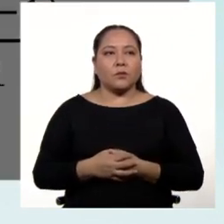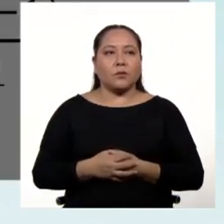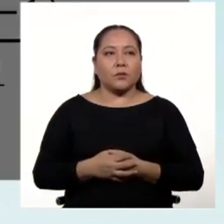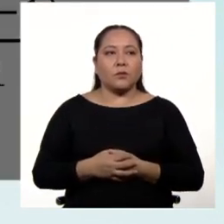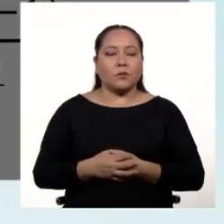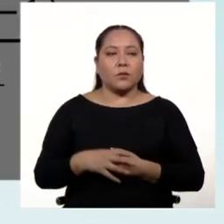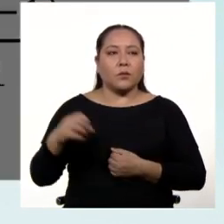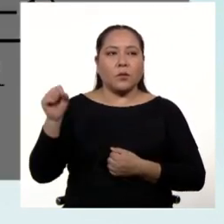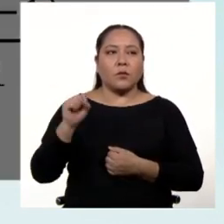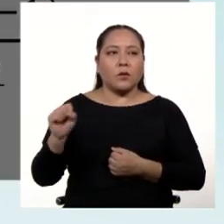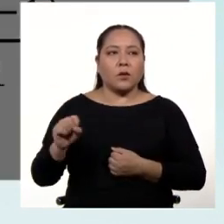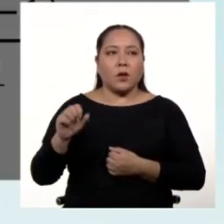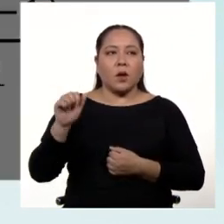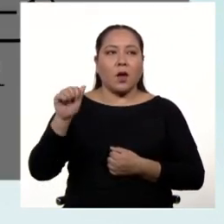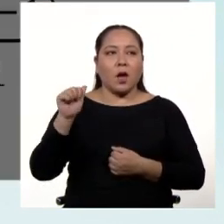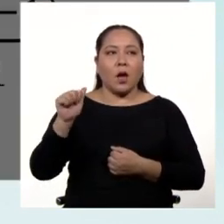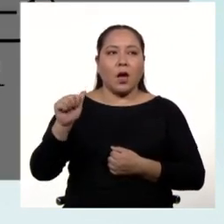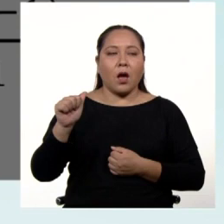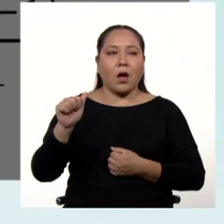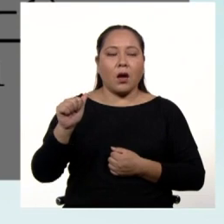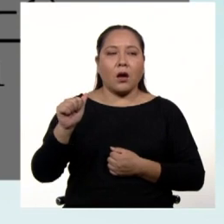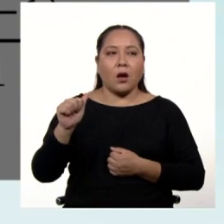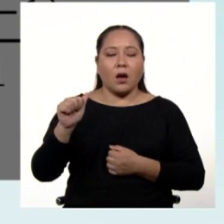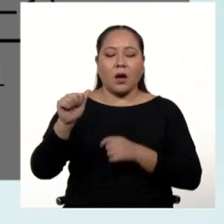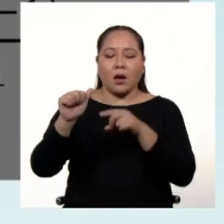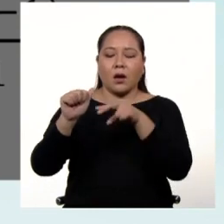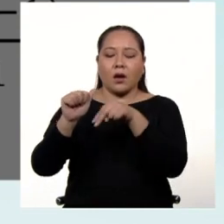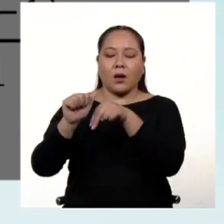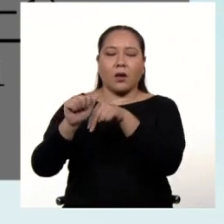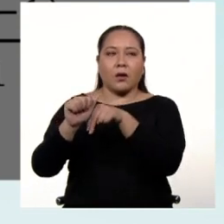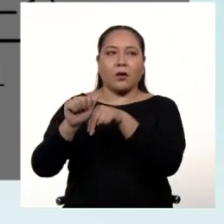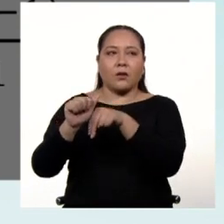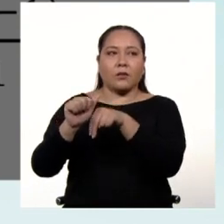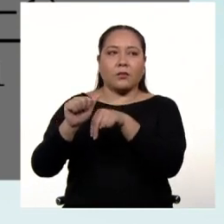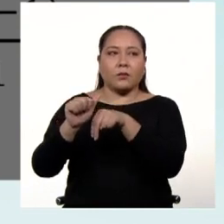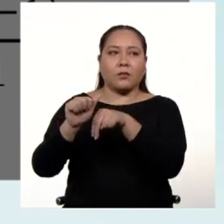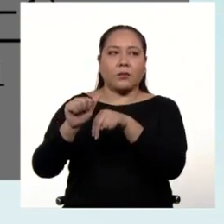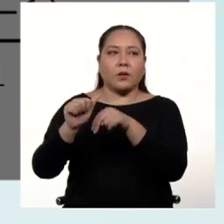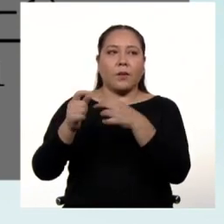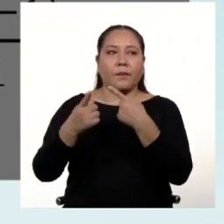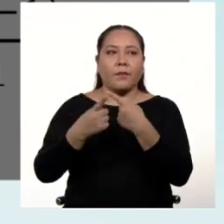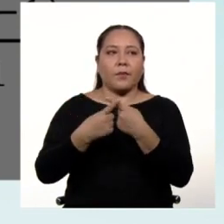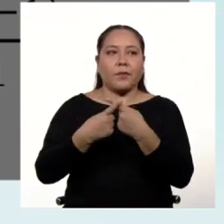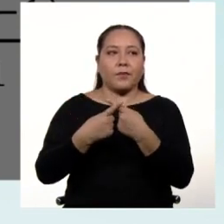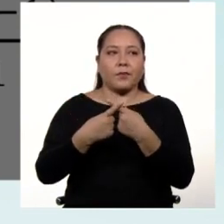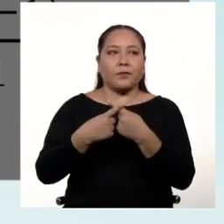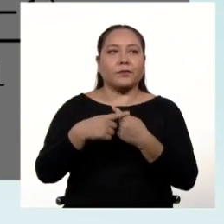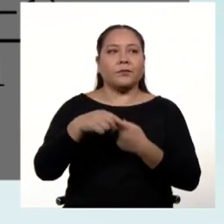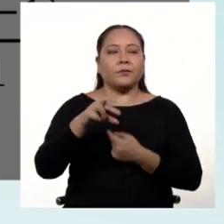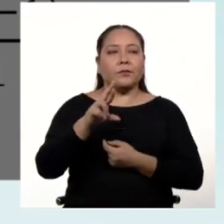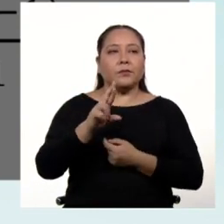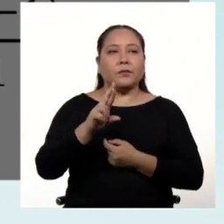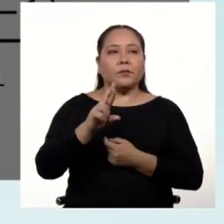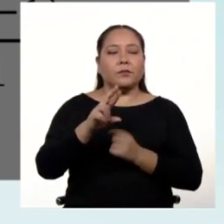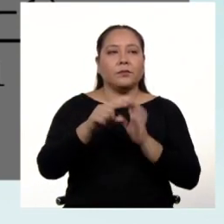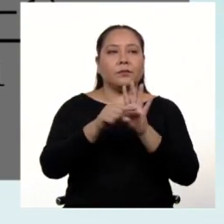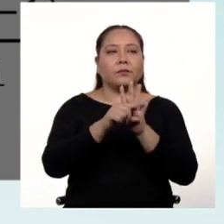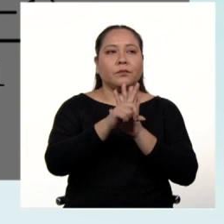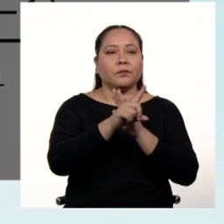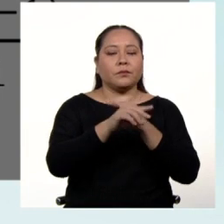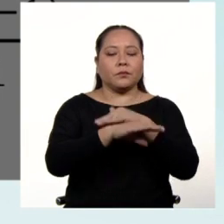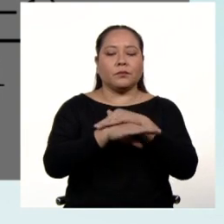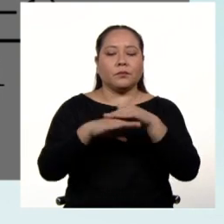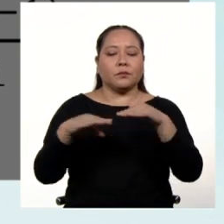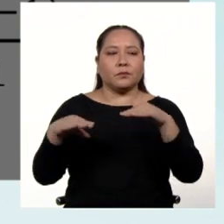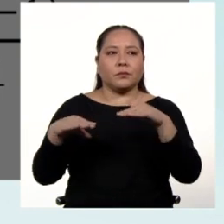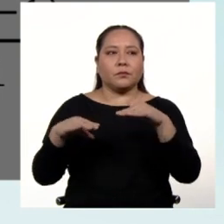Suma de términos S es igual al término enésimo a sub n que multiplica la razón r menos